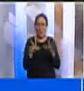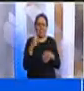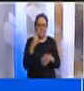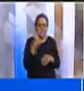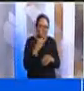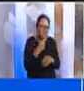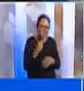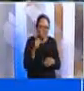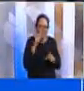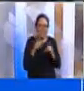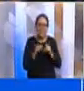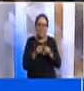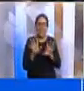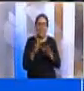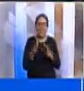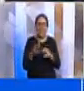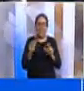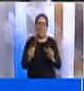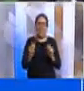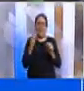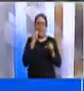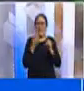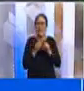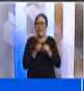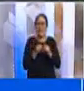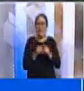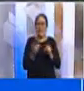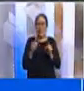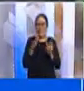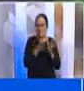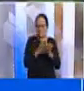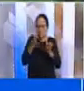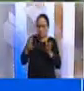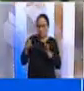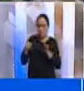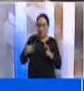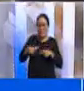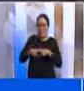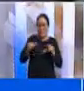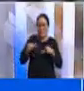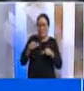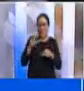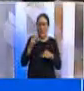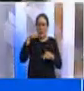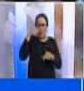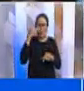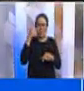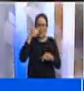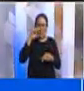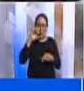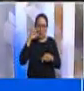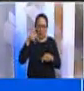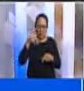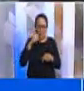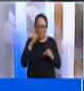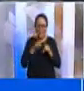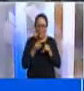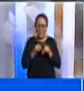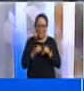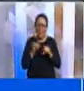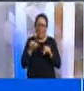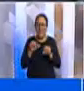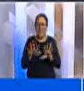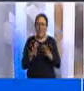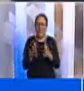algunas personas pues vinieron y colocaron sus vehículos a un costado de la Plaza de la Constitución para poder descender de estos y poderse